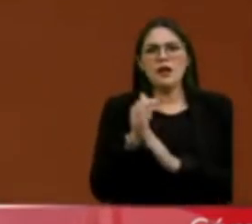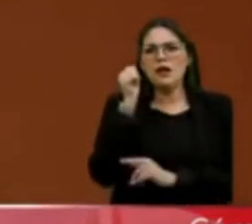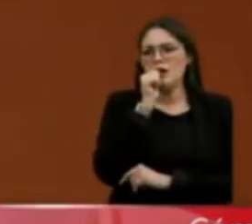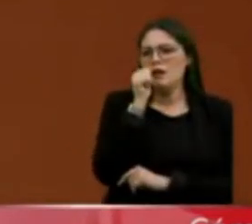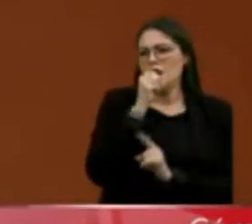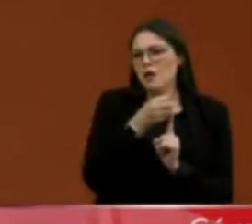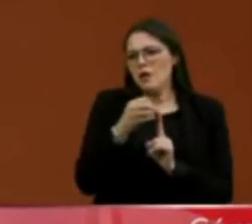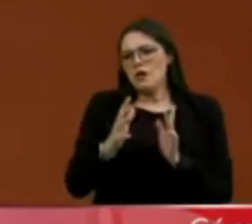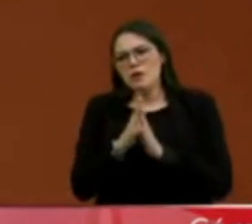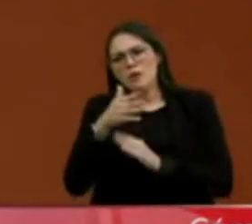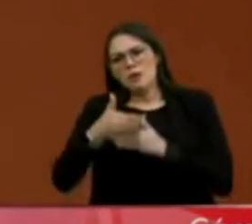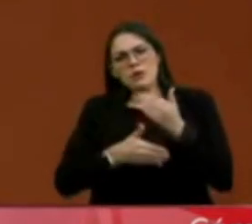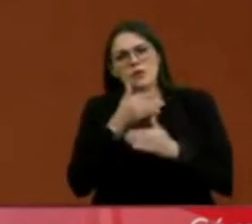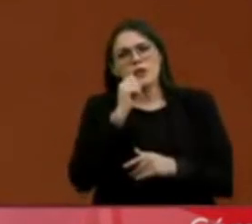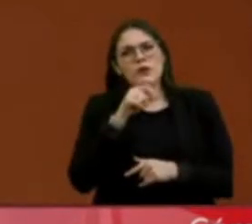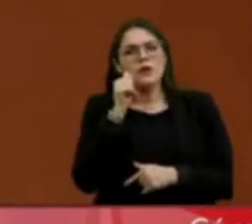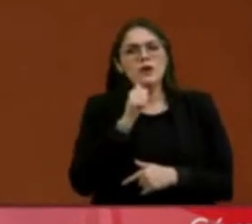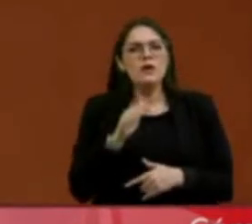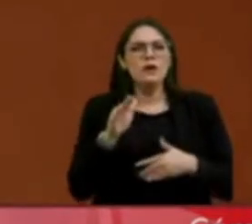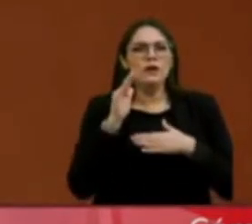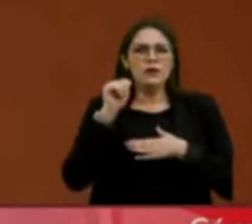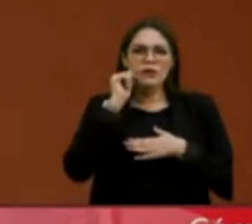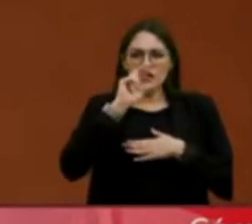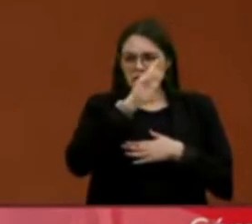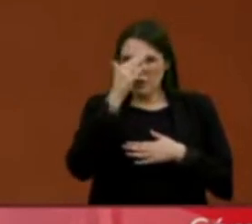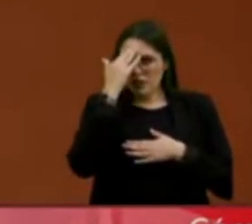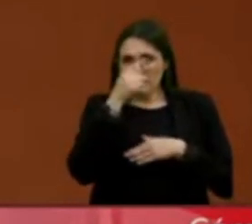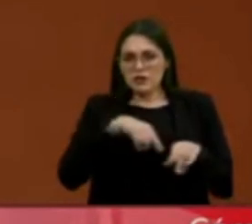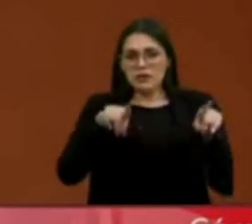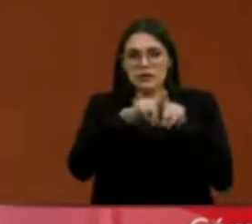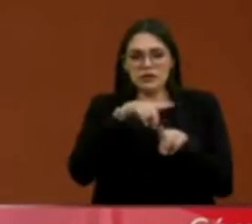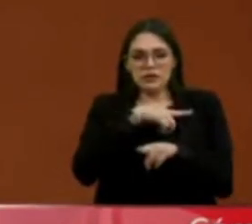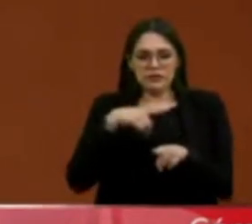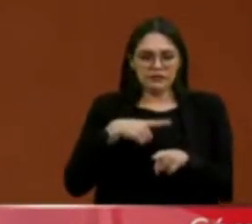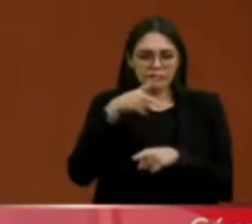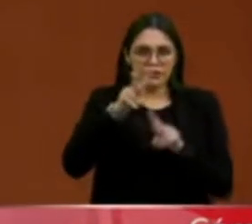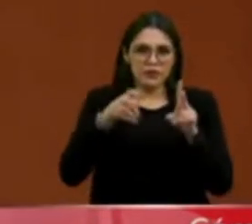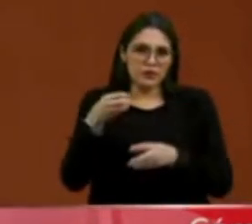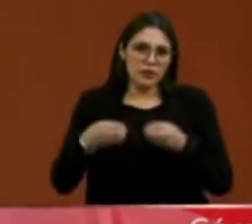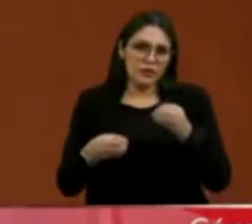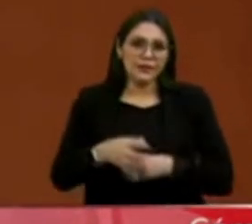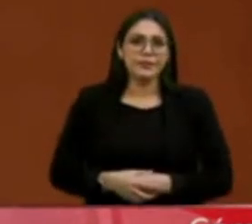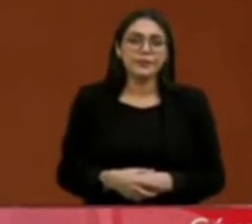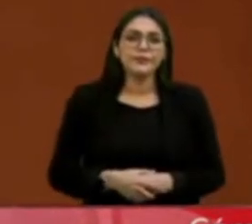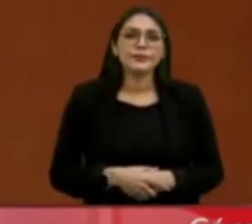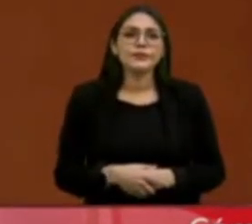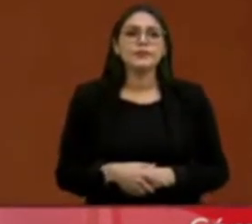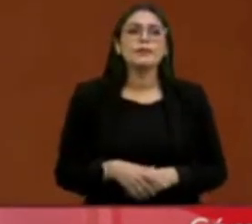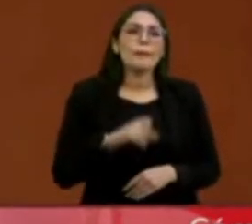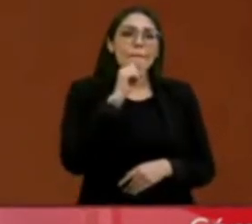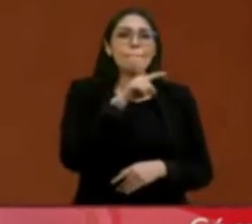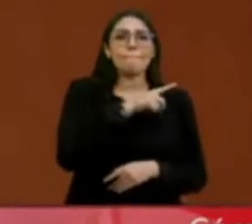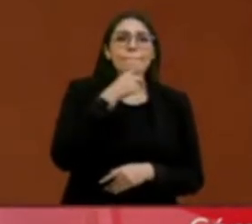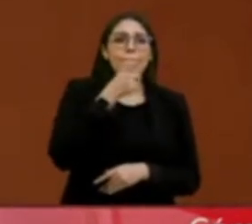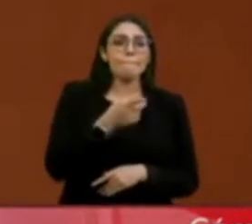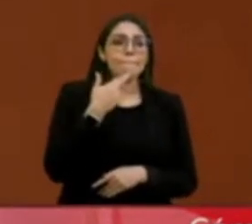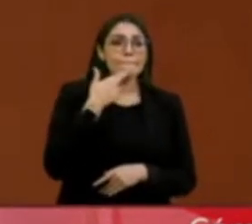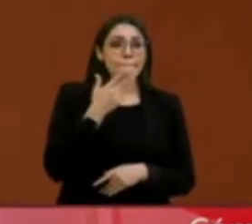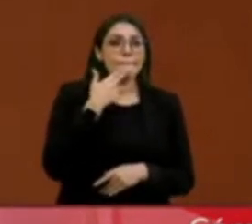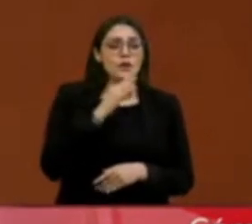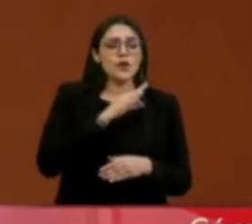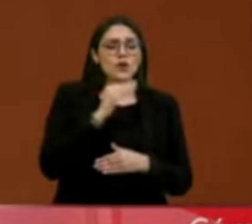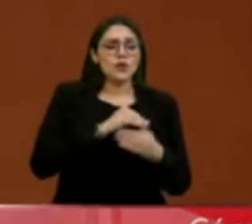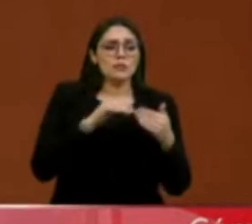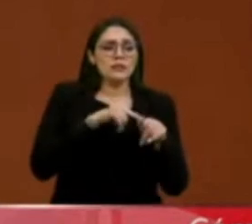proceso a cautela, bajo protesta y en reconocimiento a las sentencias emitidas por el Poder Judicial. Es mentira eso de que los mejores podrán seguir estando en el